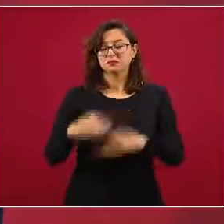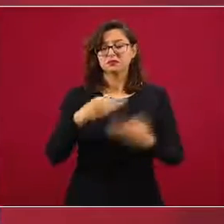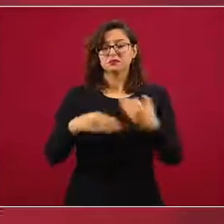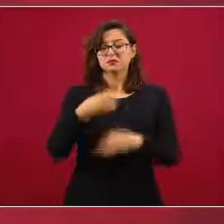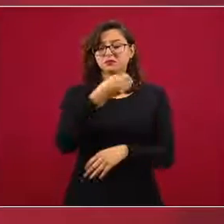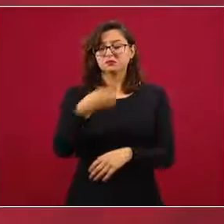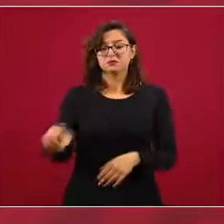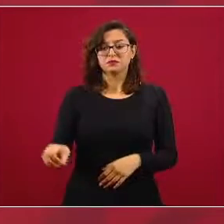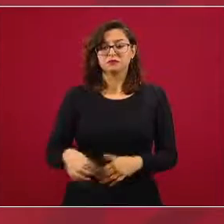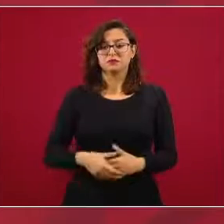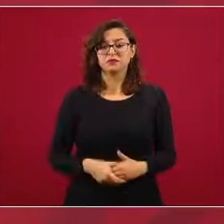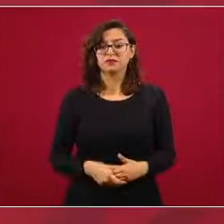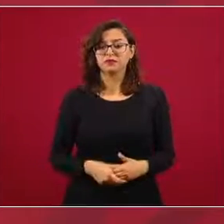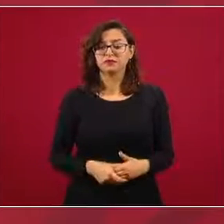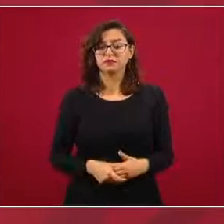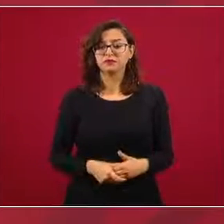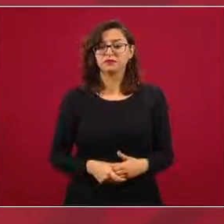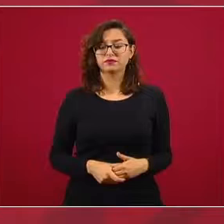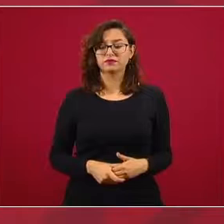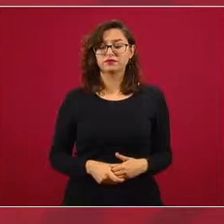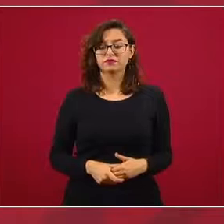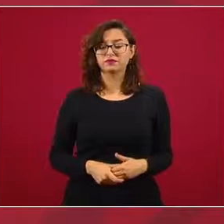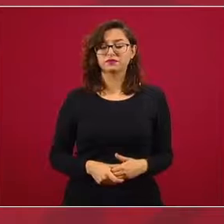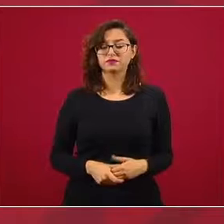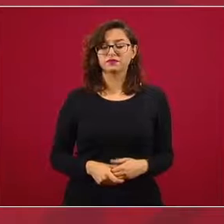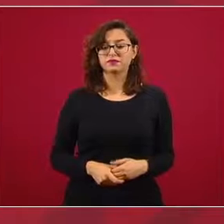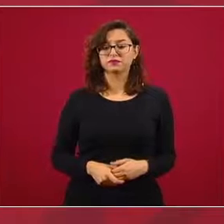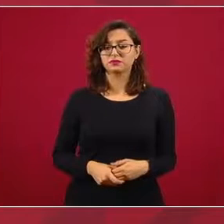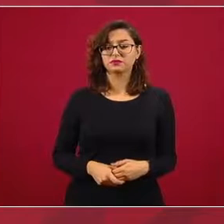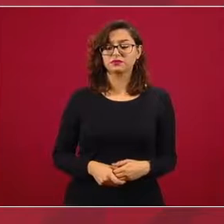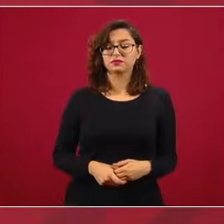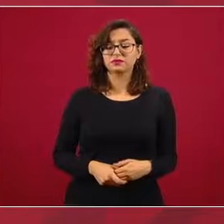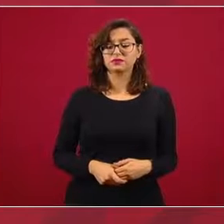Entonces, no es para